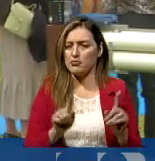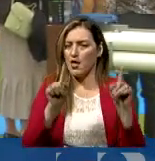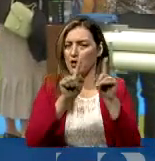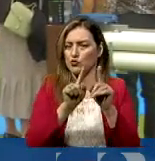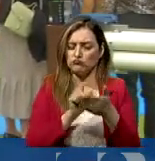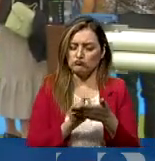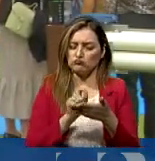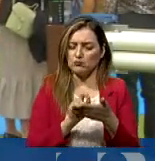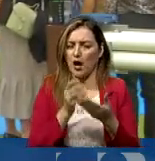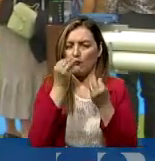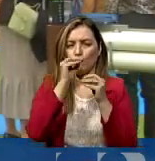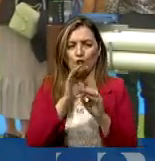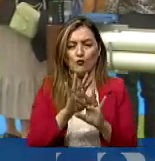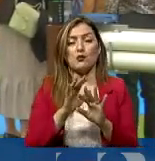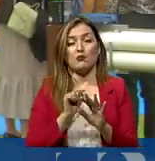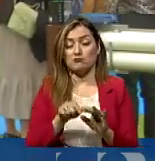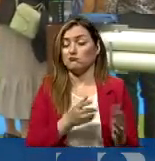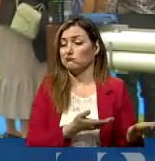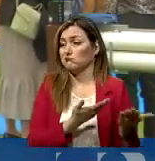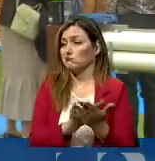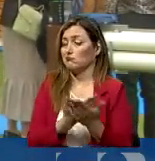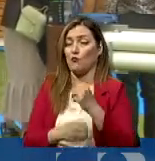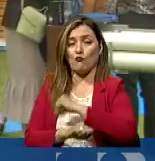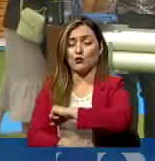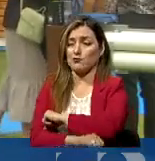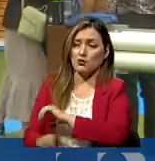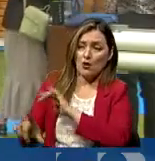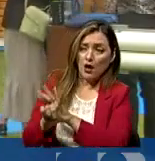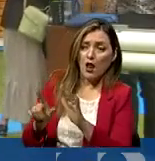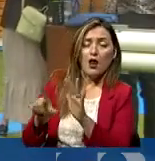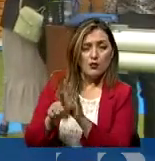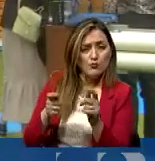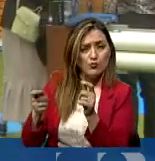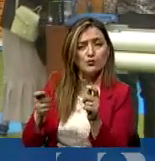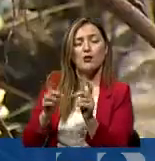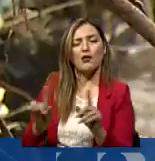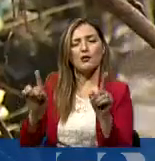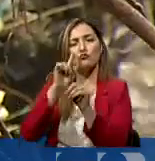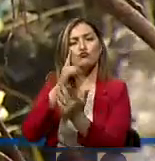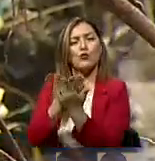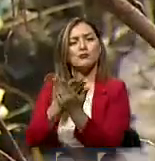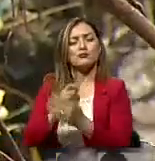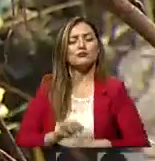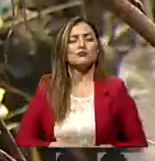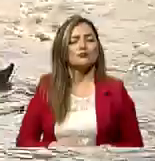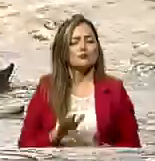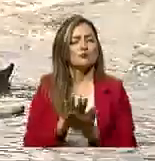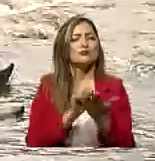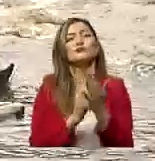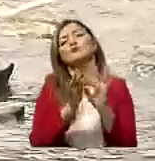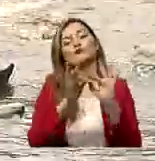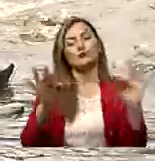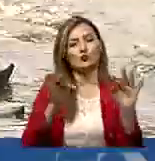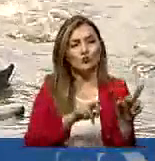pueden servir de insumos para política pública, para entender qué debe regularse y qué no en función de datos y evidencia. El proyecto de limpieza del